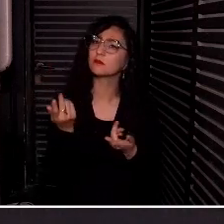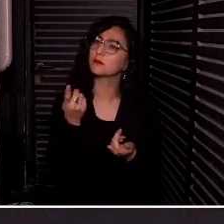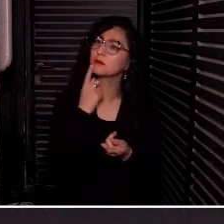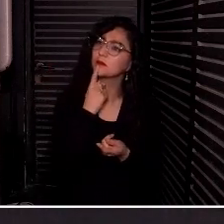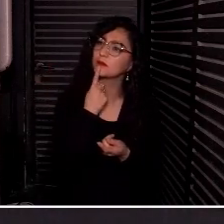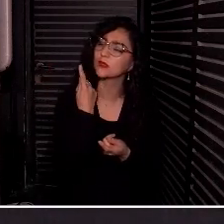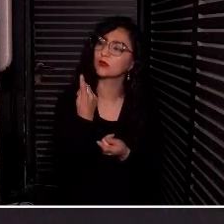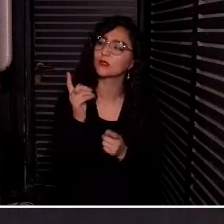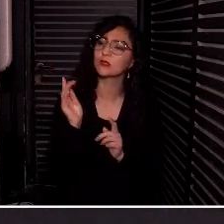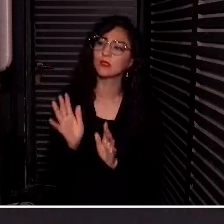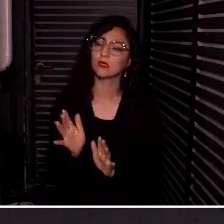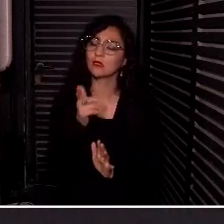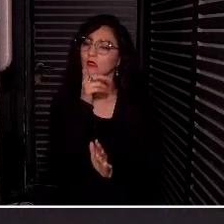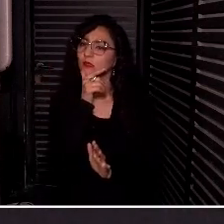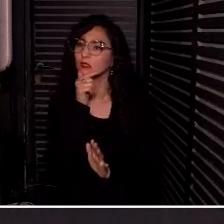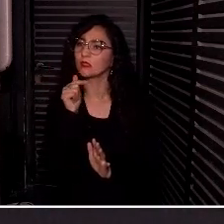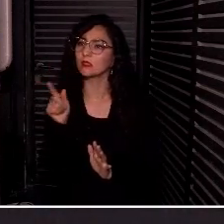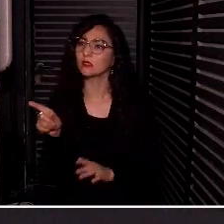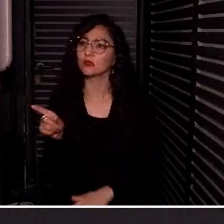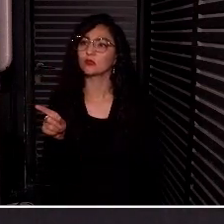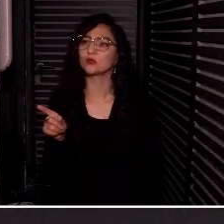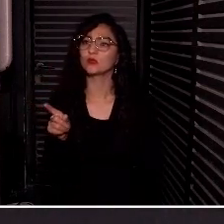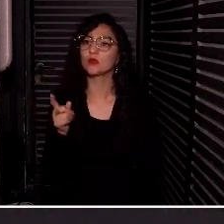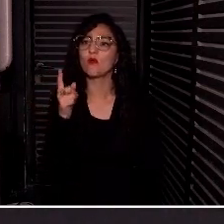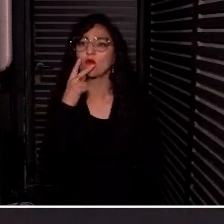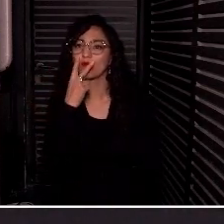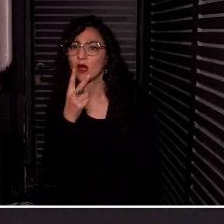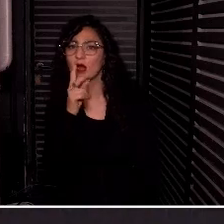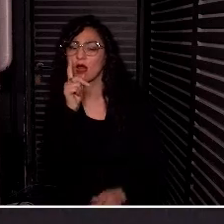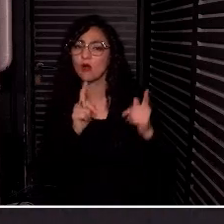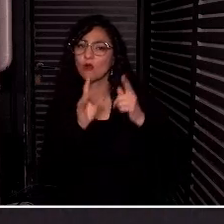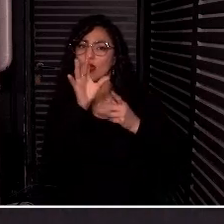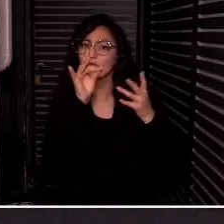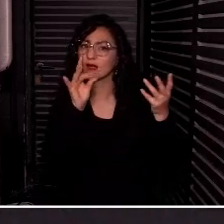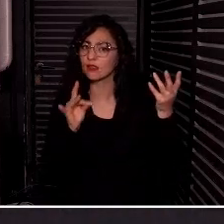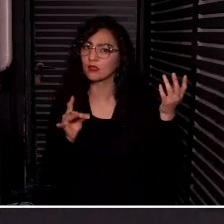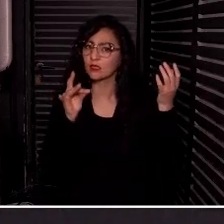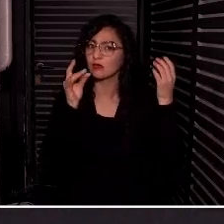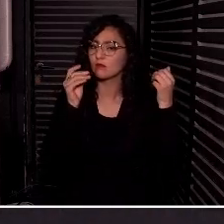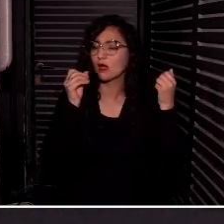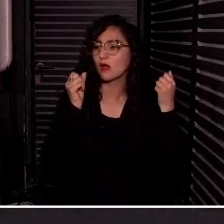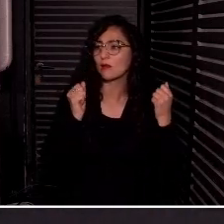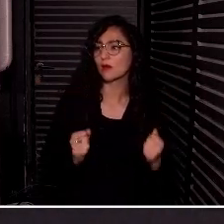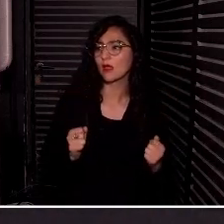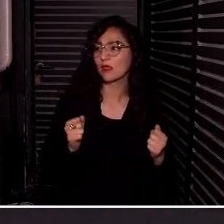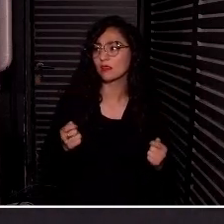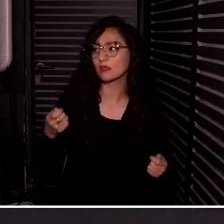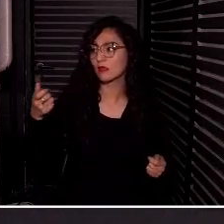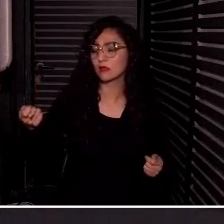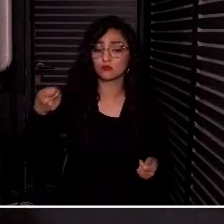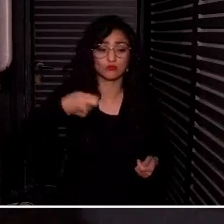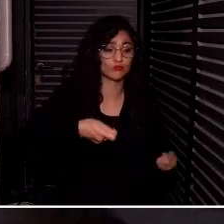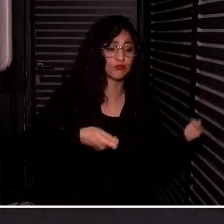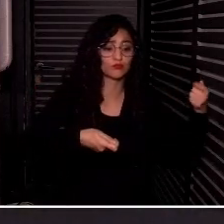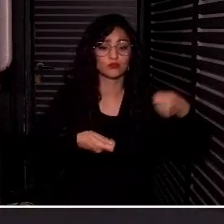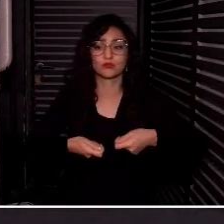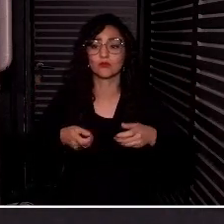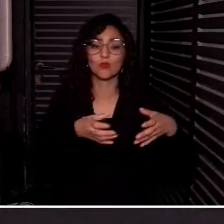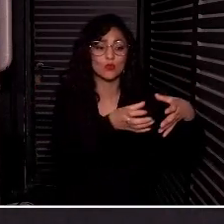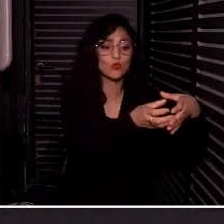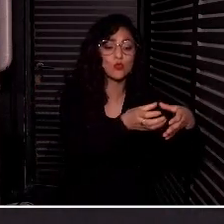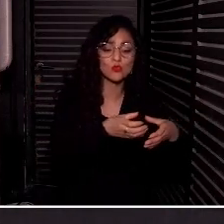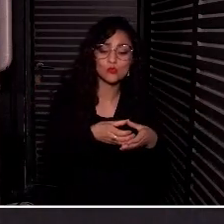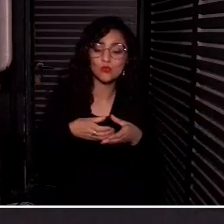ves tú Susana alternativas posibilidades de colaboración entre pequeños